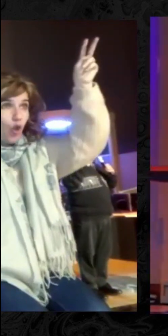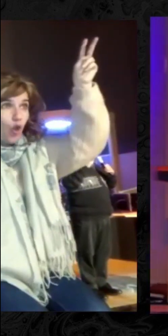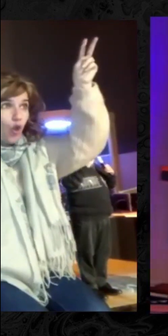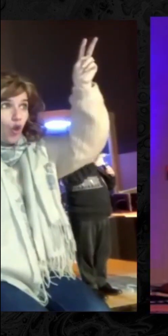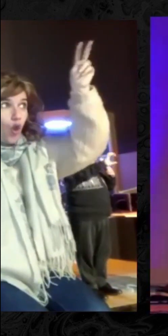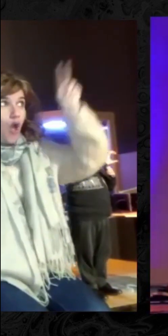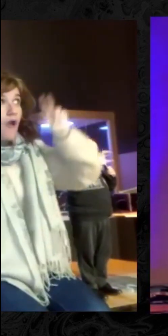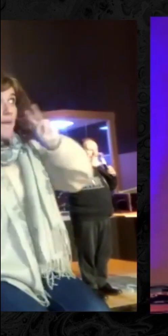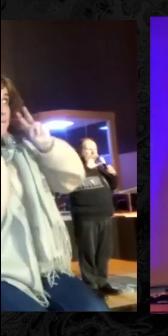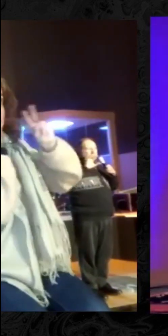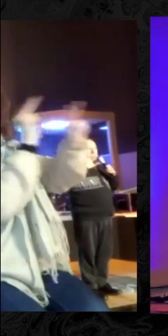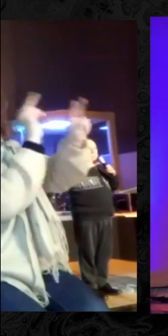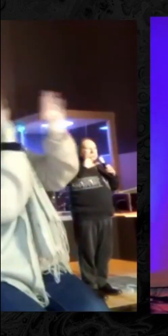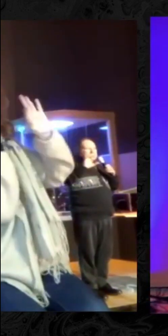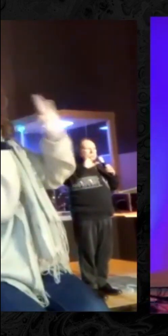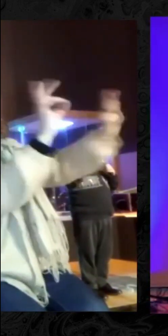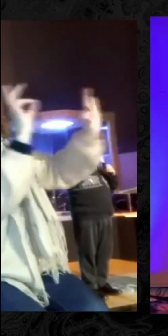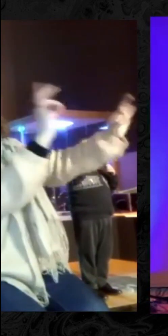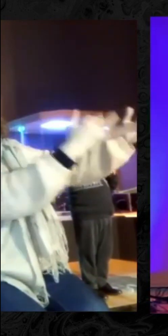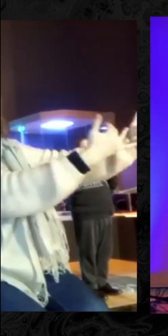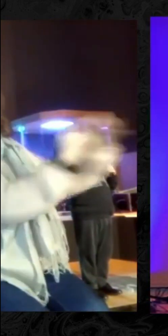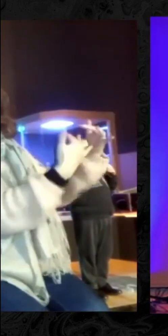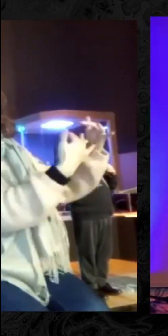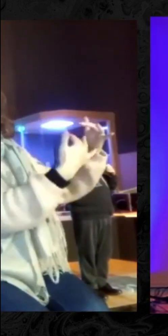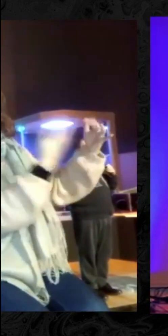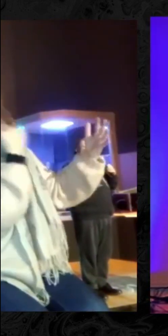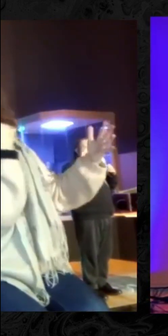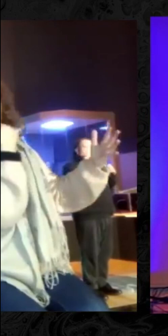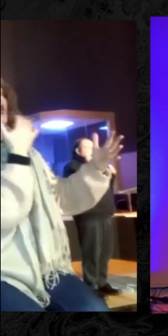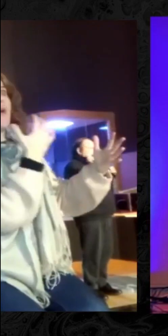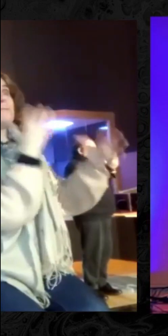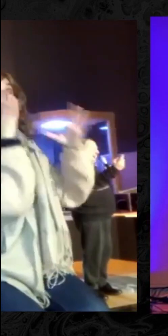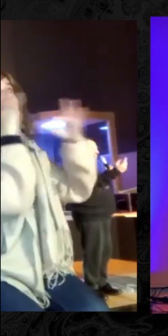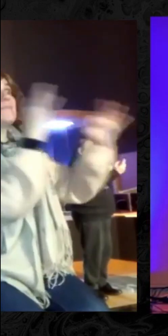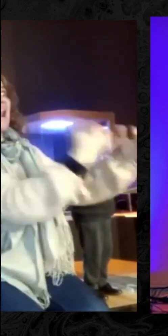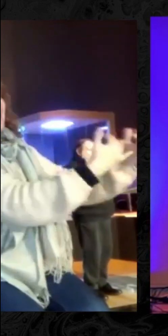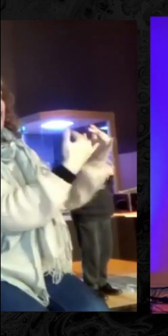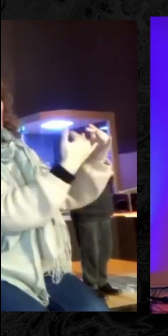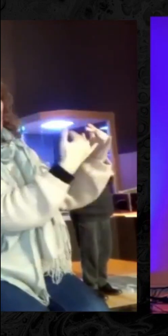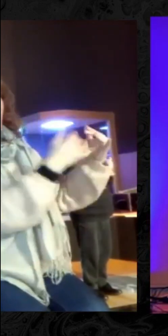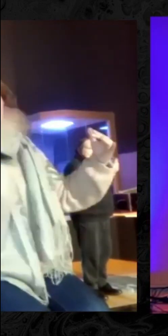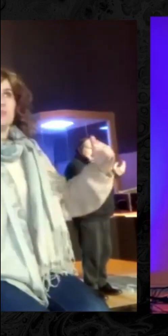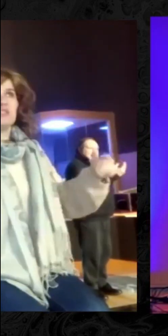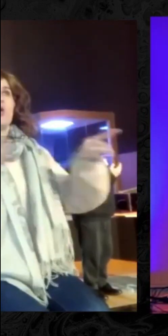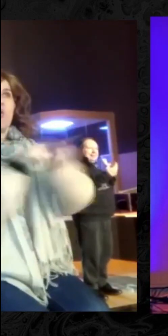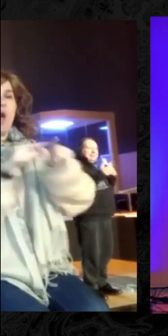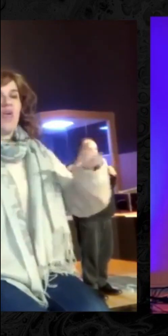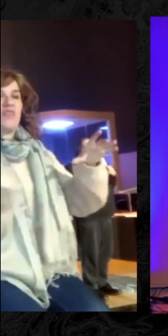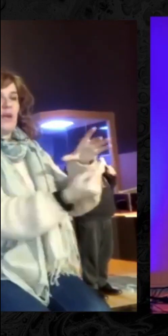gran peligro y él muestra también fotos cuando entienden que viene un gran peligro también andan en círculo